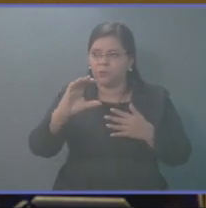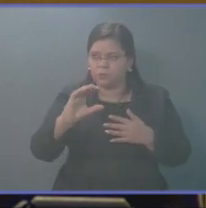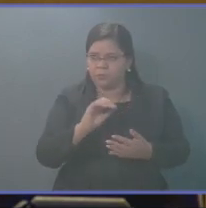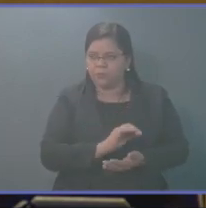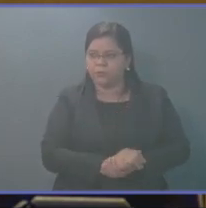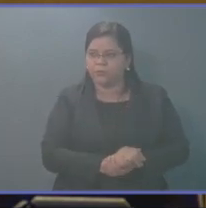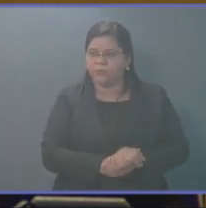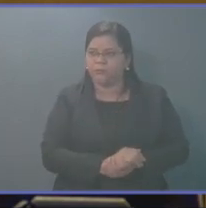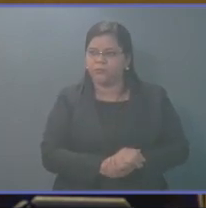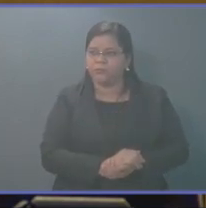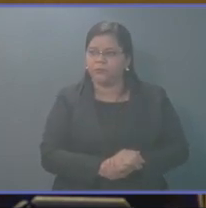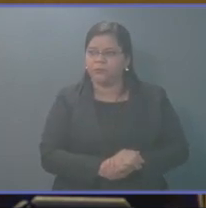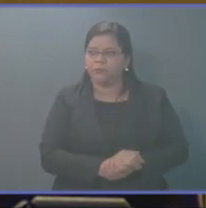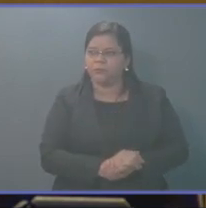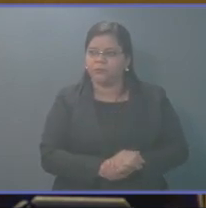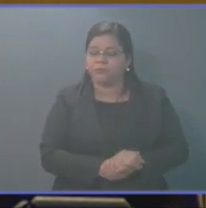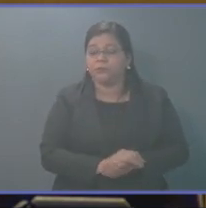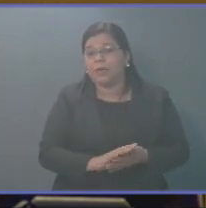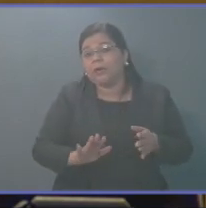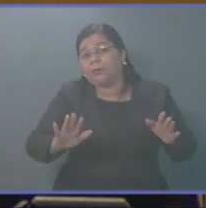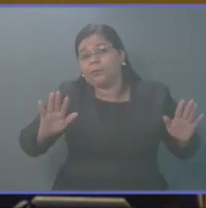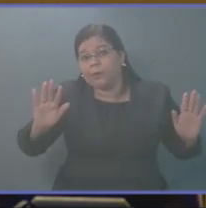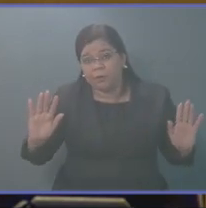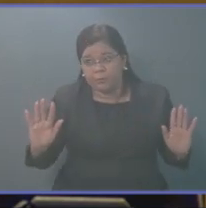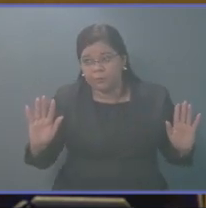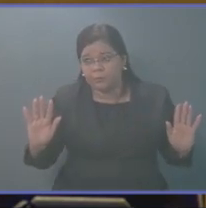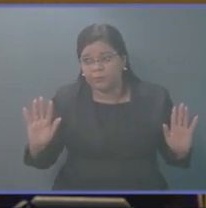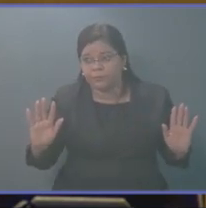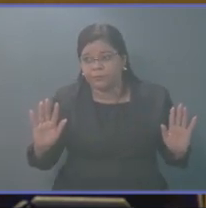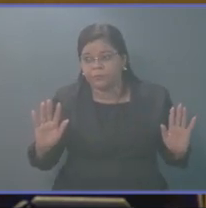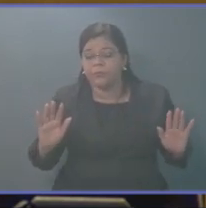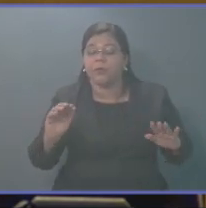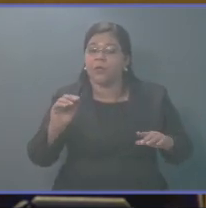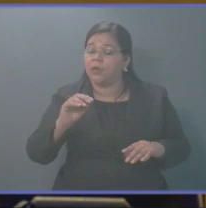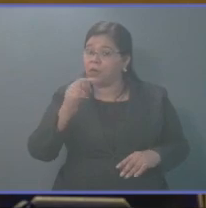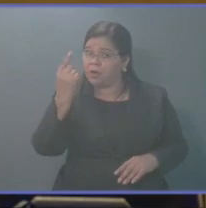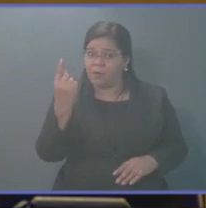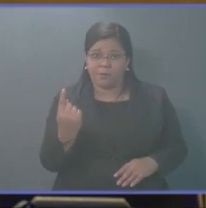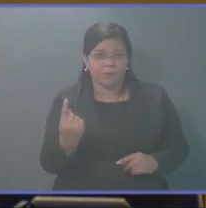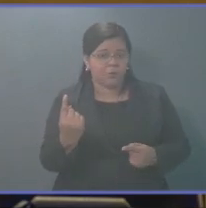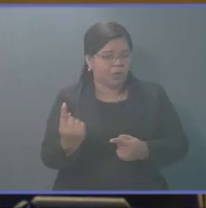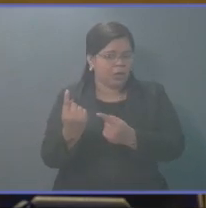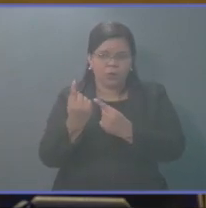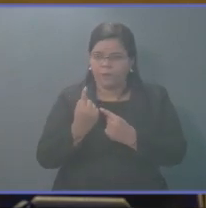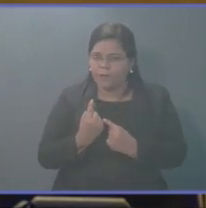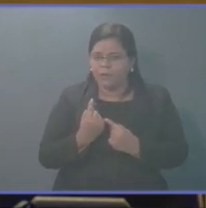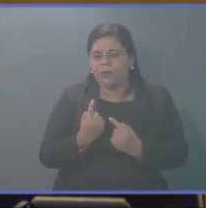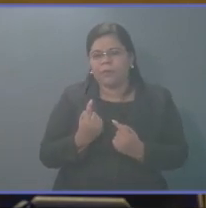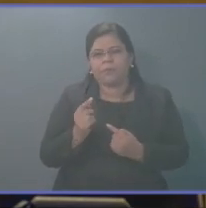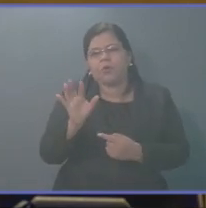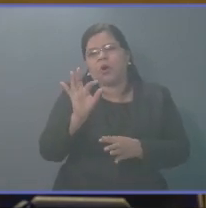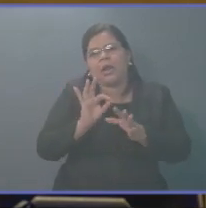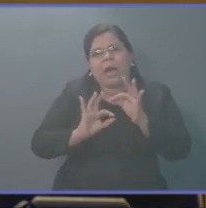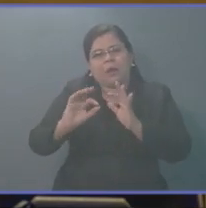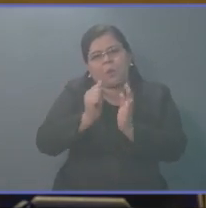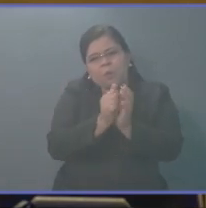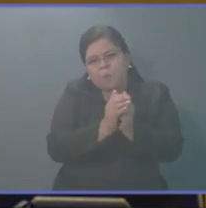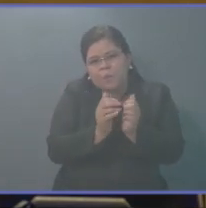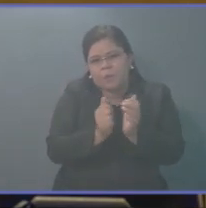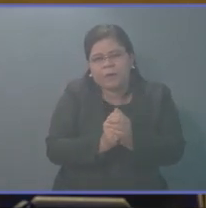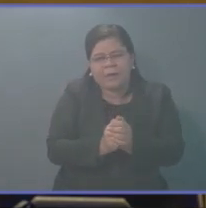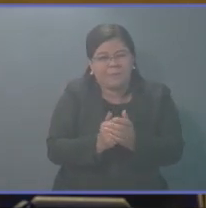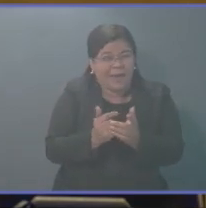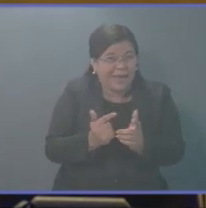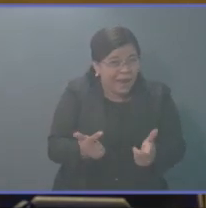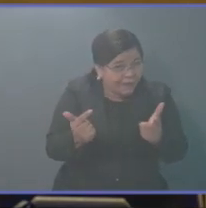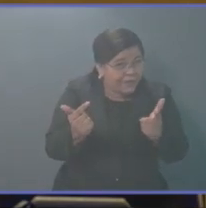Constitución. No obstante, si la inasistencia es motivada por caso fortuito o fuerza